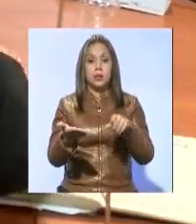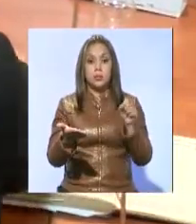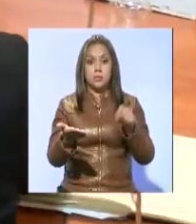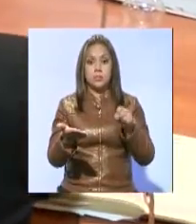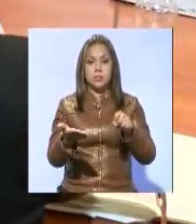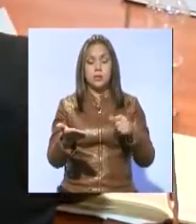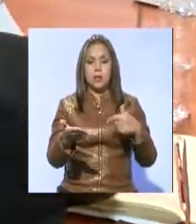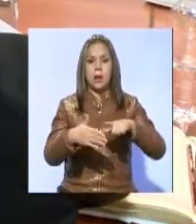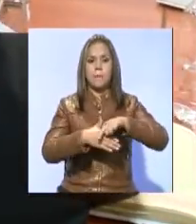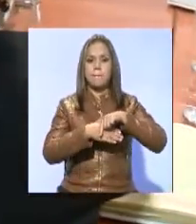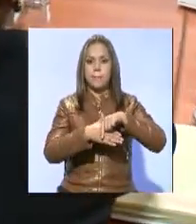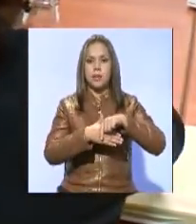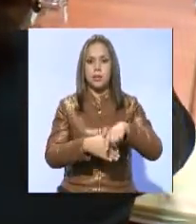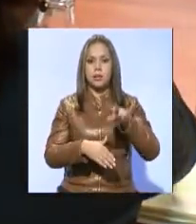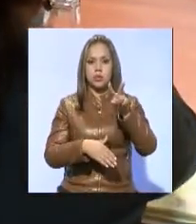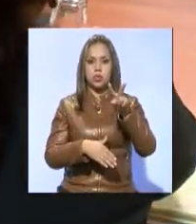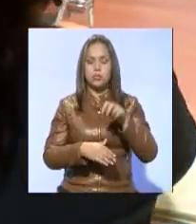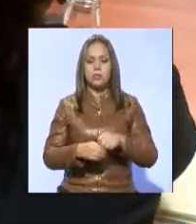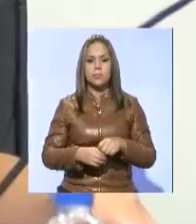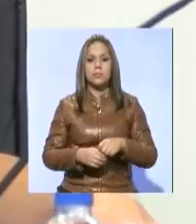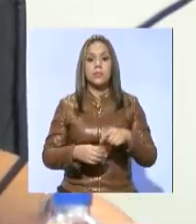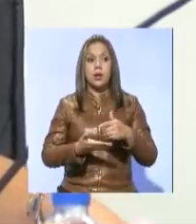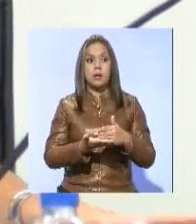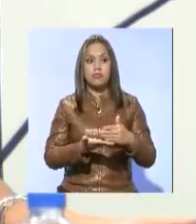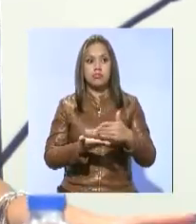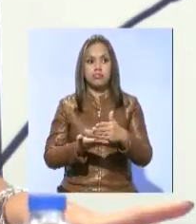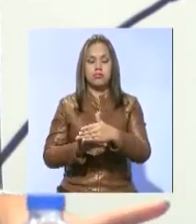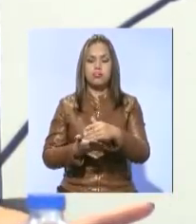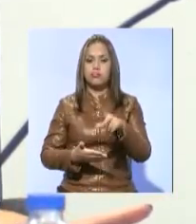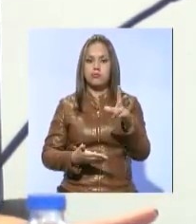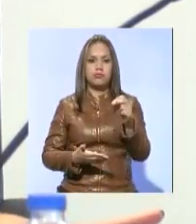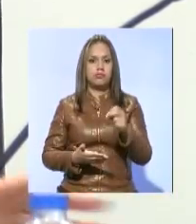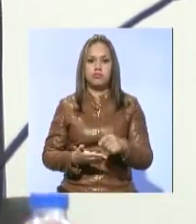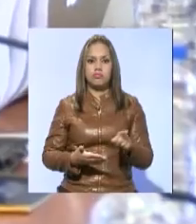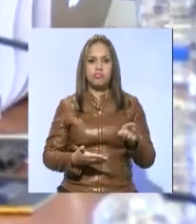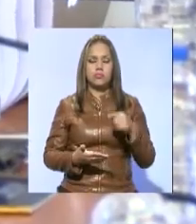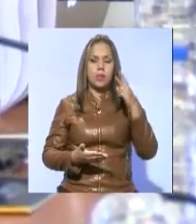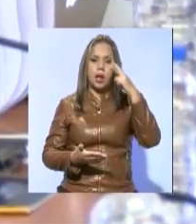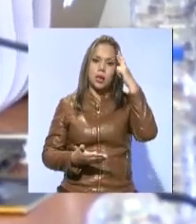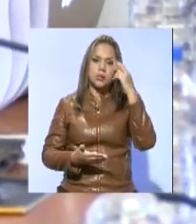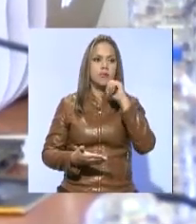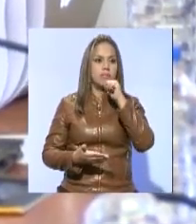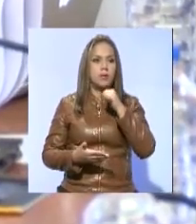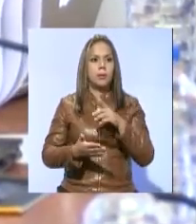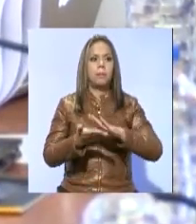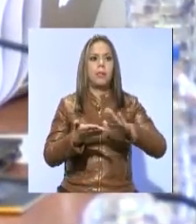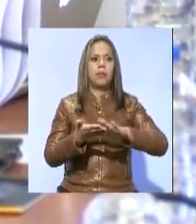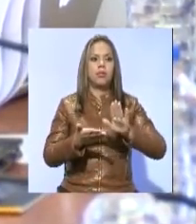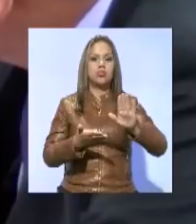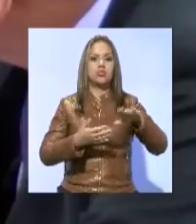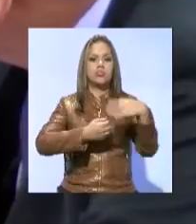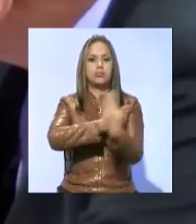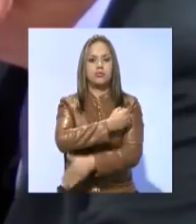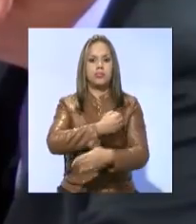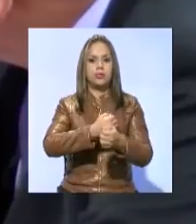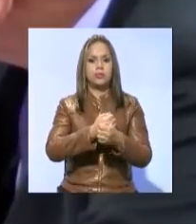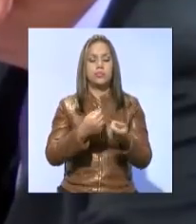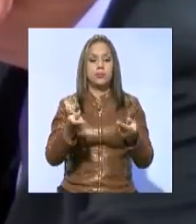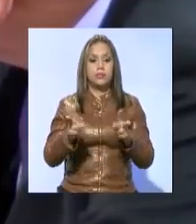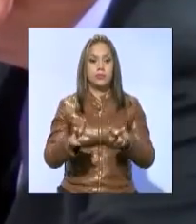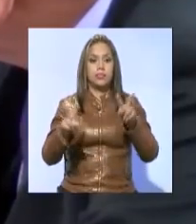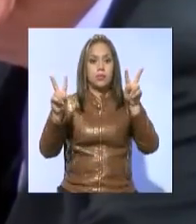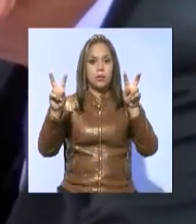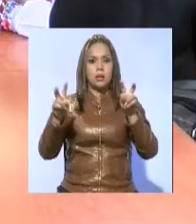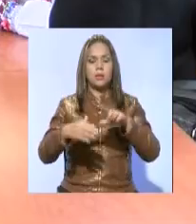cuales aún quedan pendientes dos casos. El resto fue negado por no encontrar argumentos que justifiquen el perdón de su pena. En lo que respecta a